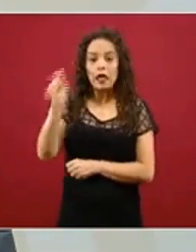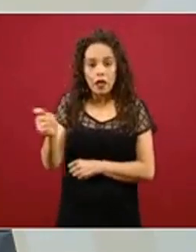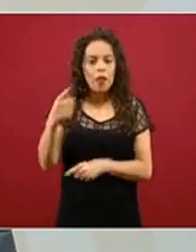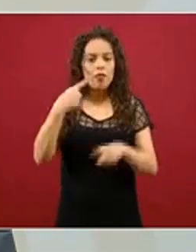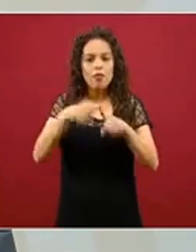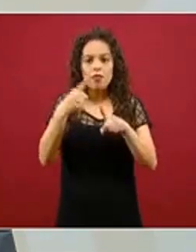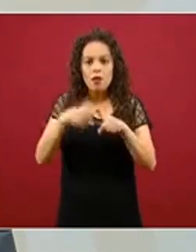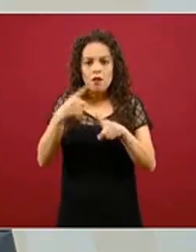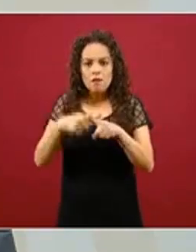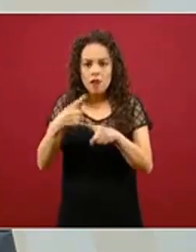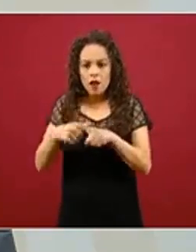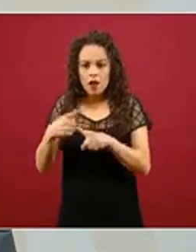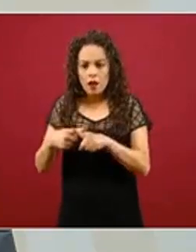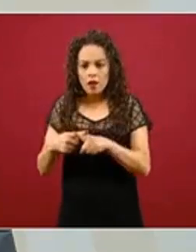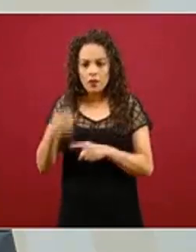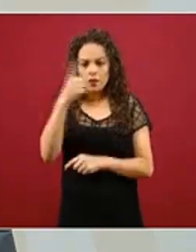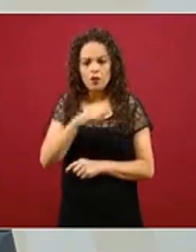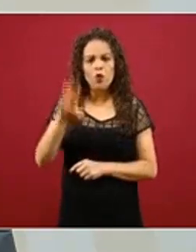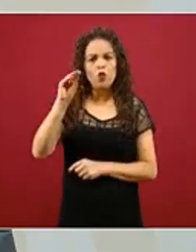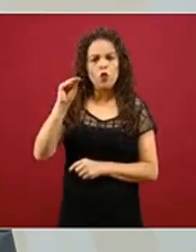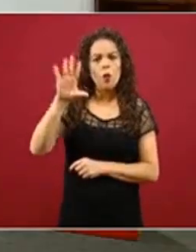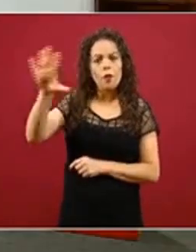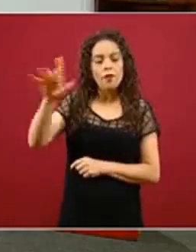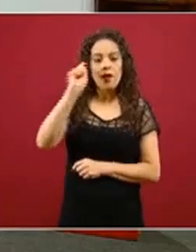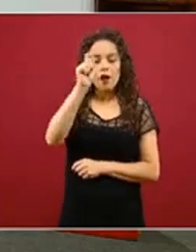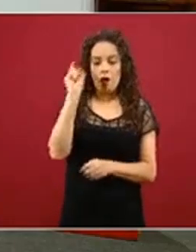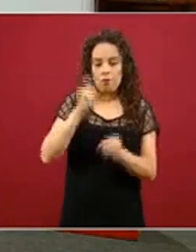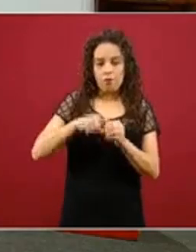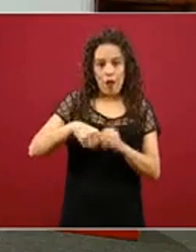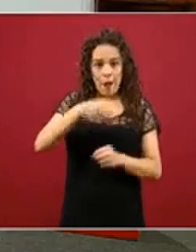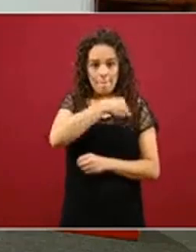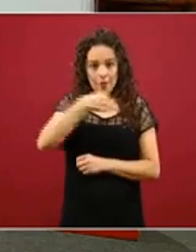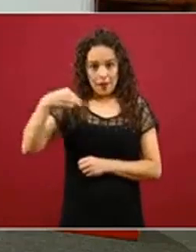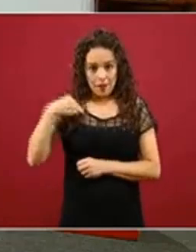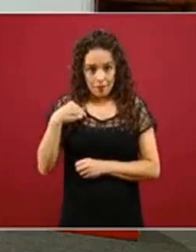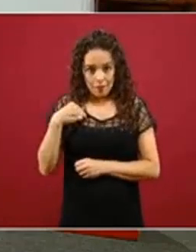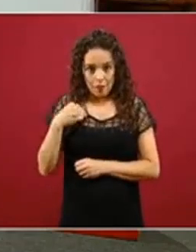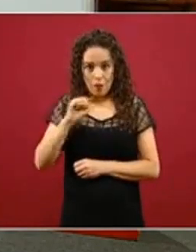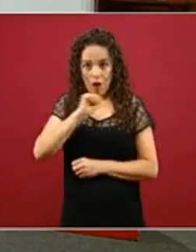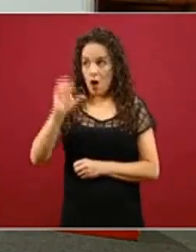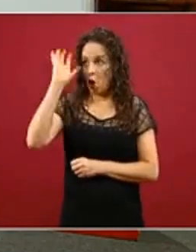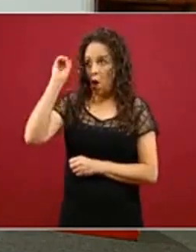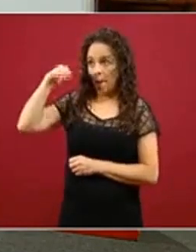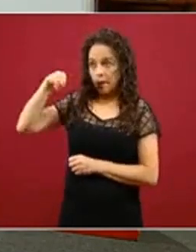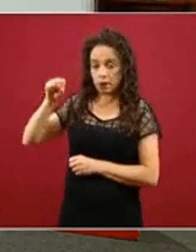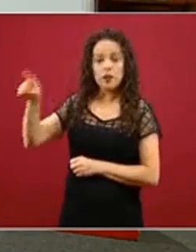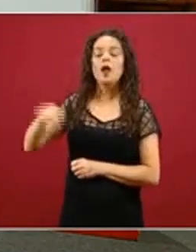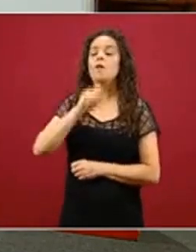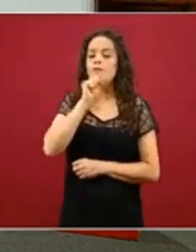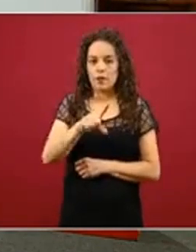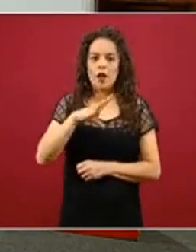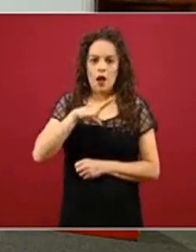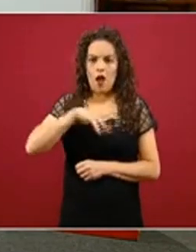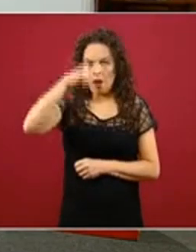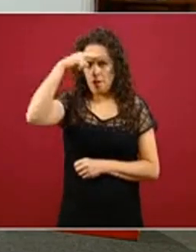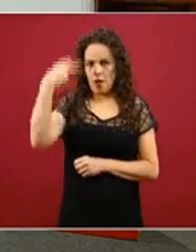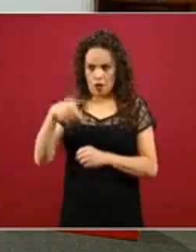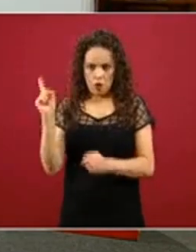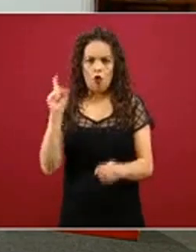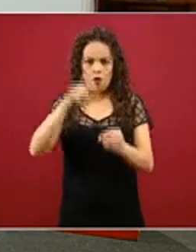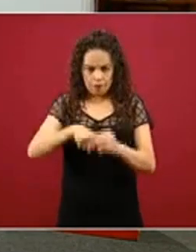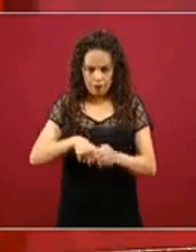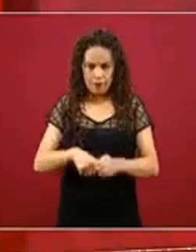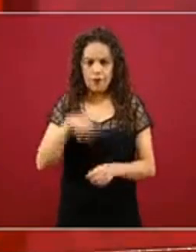los Estados miembros, somos 195 Estados miembros de la Organización Mundial de la Salud, México está incluido, y las